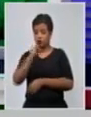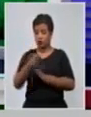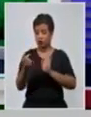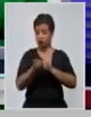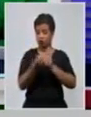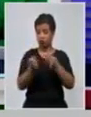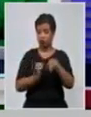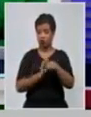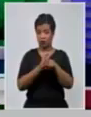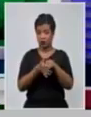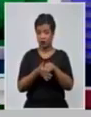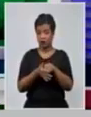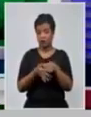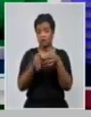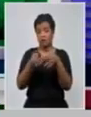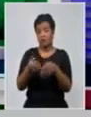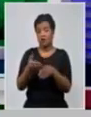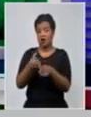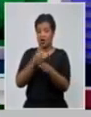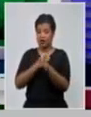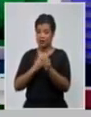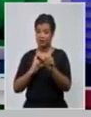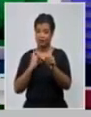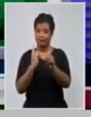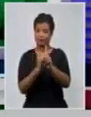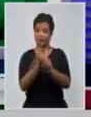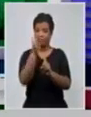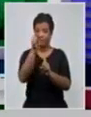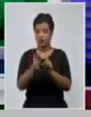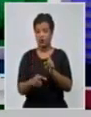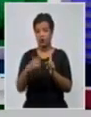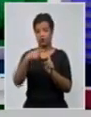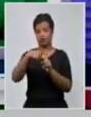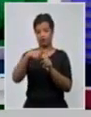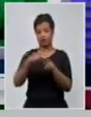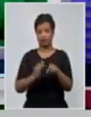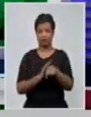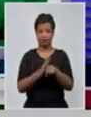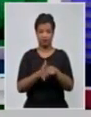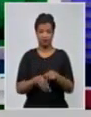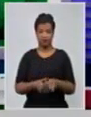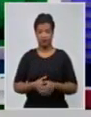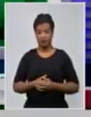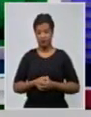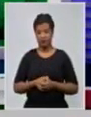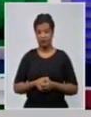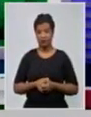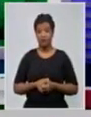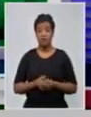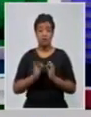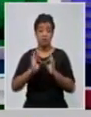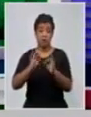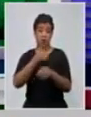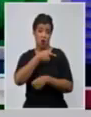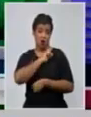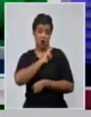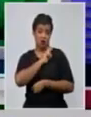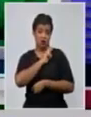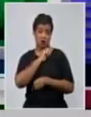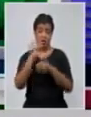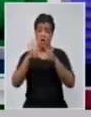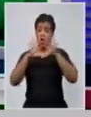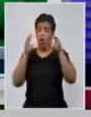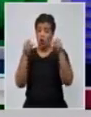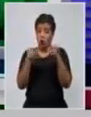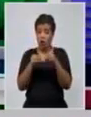confirman, pues tienen el antecedente de ser contacto de un caso positivo. Eso es en el día de ayer, pero en el acumulado es